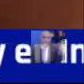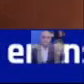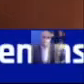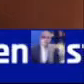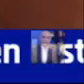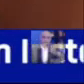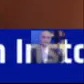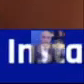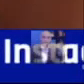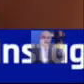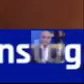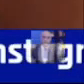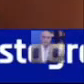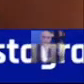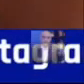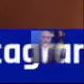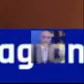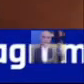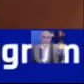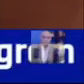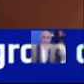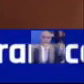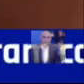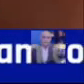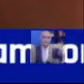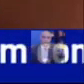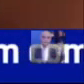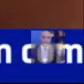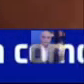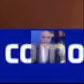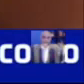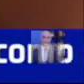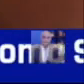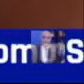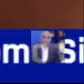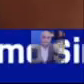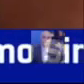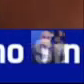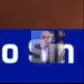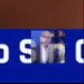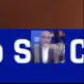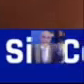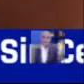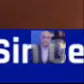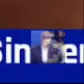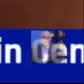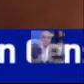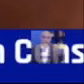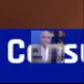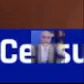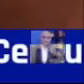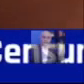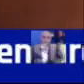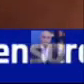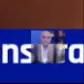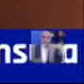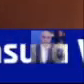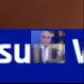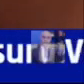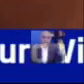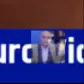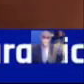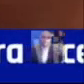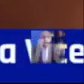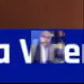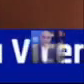tengo, mi querido Vicente, un cariño especial para la revista Proceso, como casi todos los mexicanos de mi